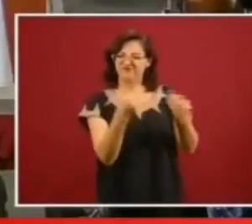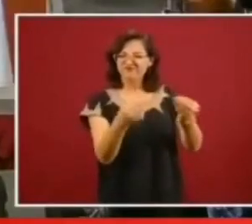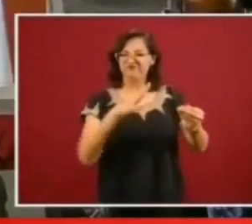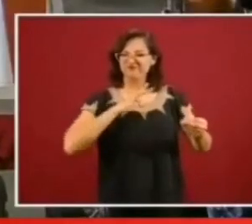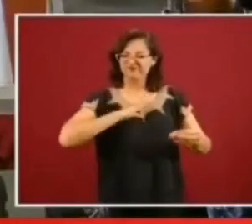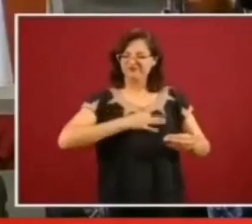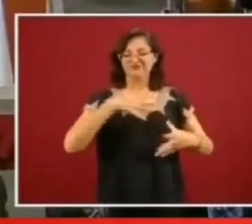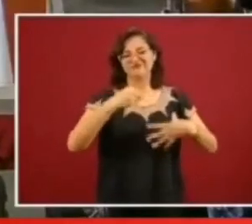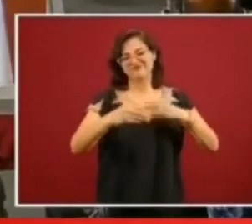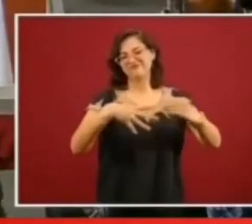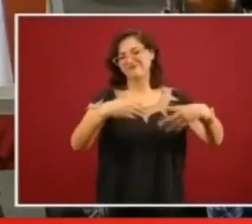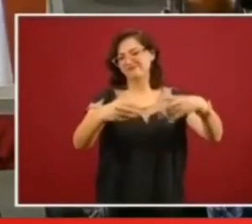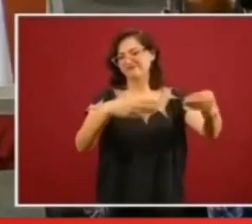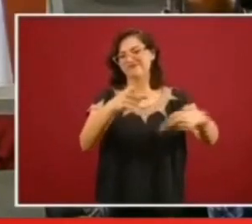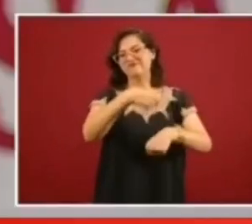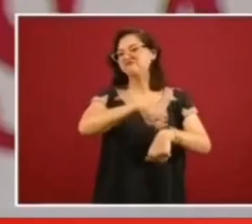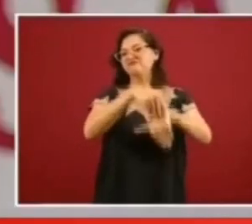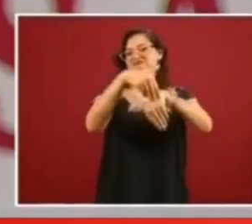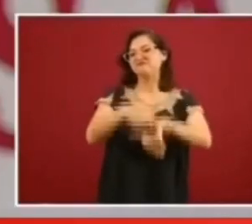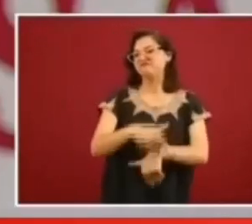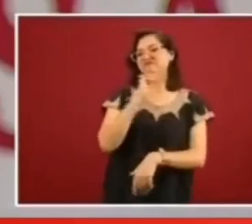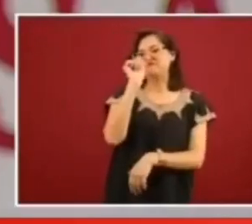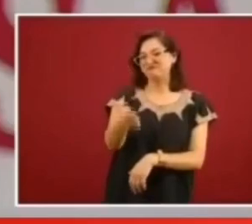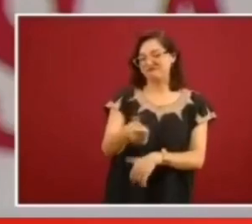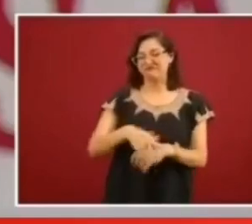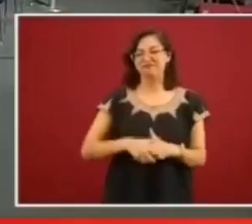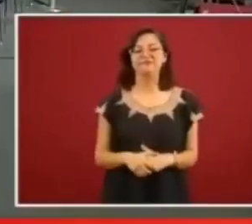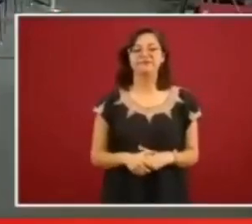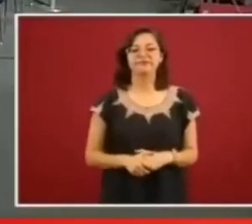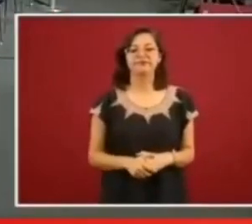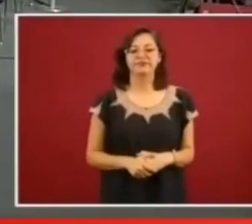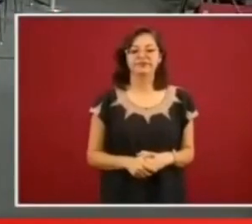importante de la frecuencia de los casos. Presidente.